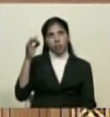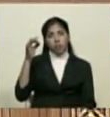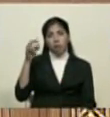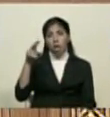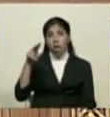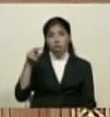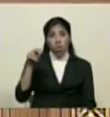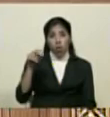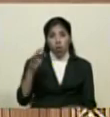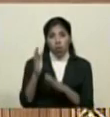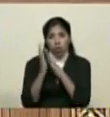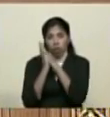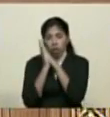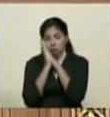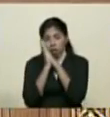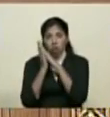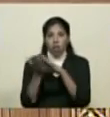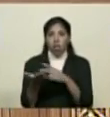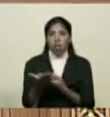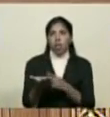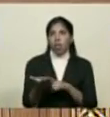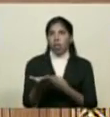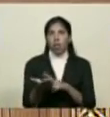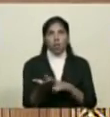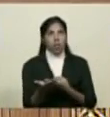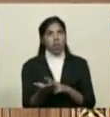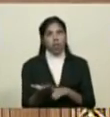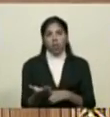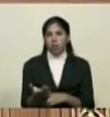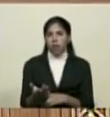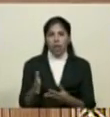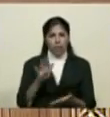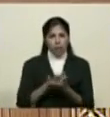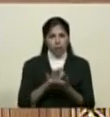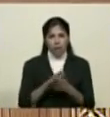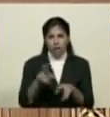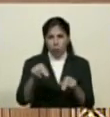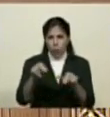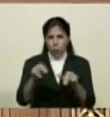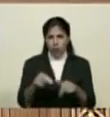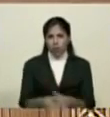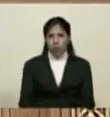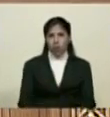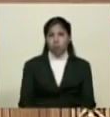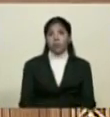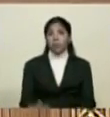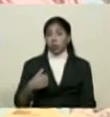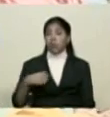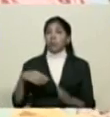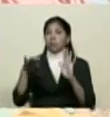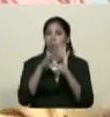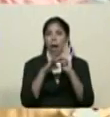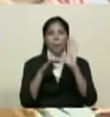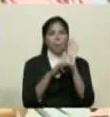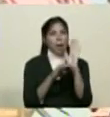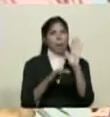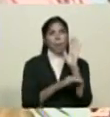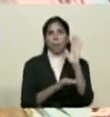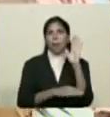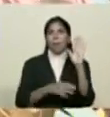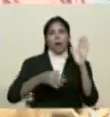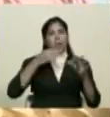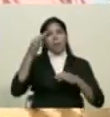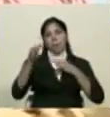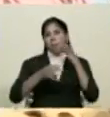nunca tranquila, porque estos delitos que estoy aquí mencionando, de corrupción, de no haber hecho justicia, de